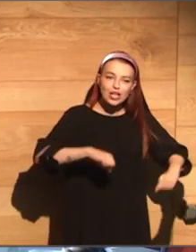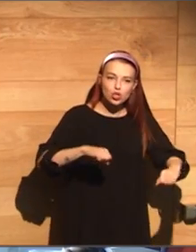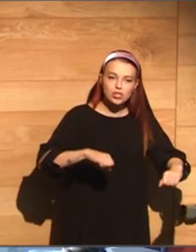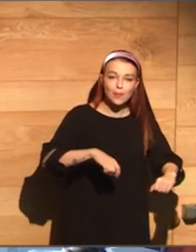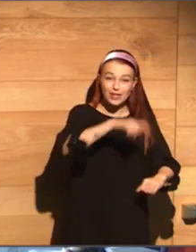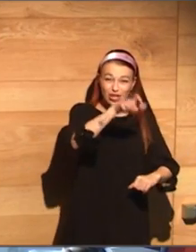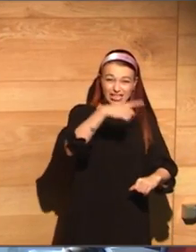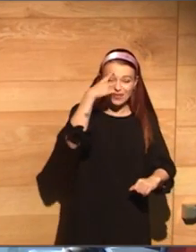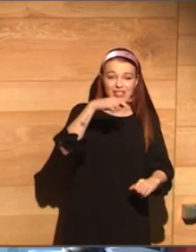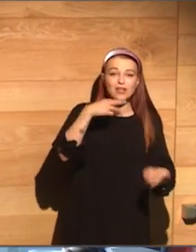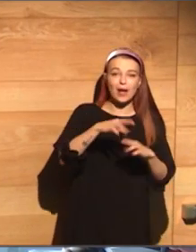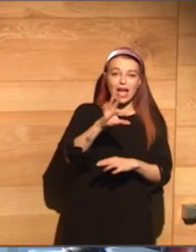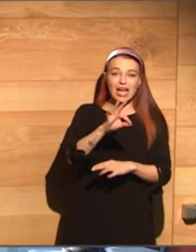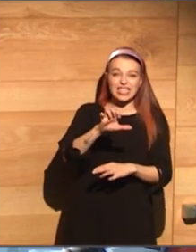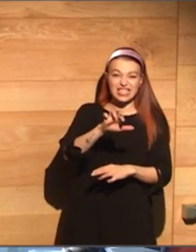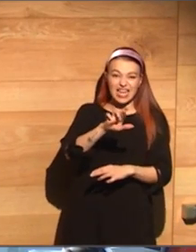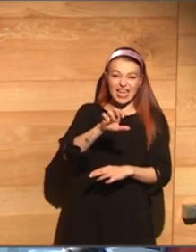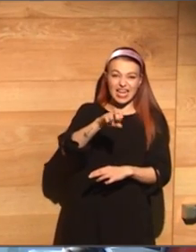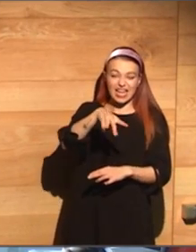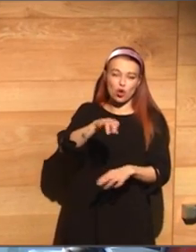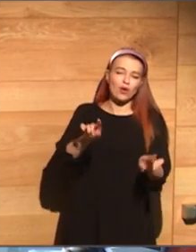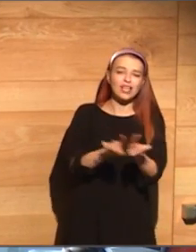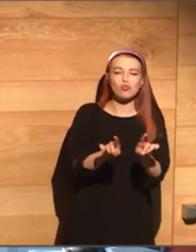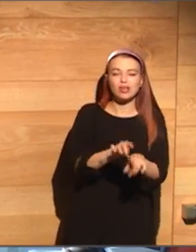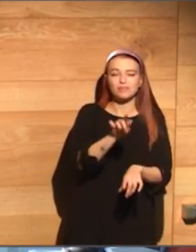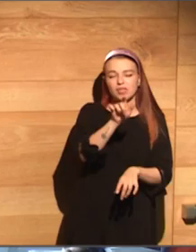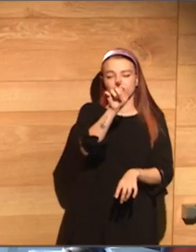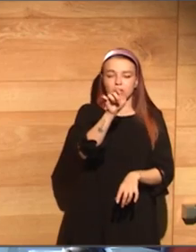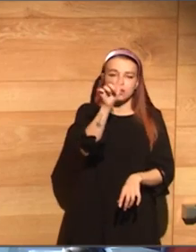serenos? Javi, yo me he callado. Sigue,